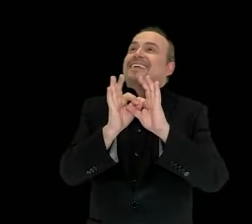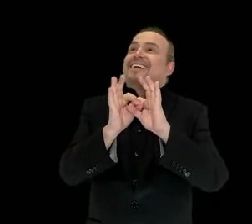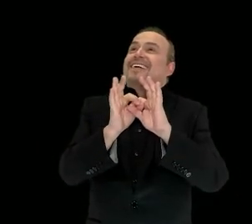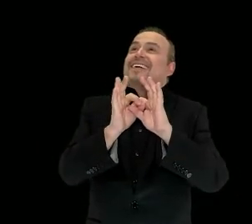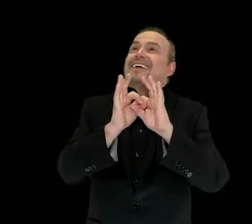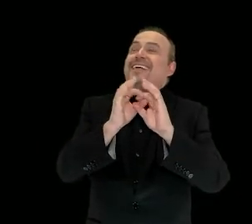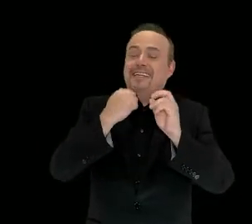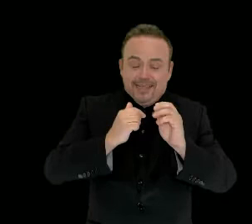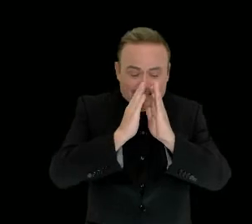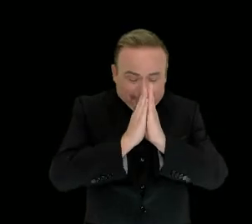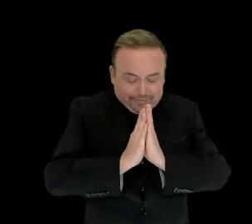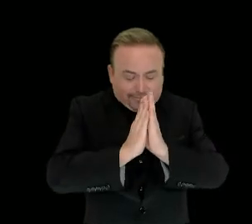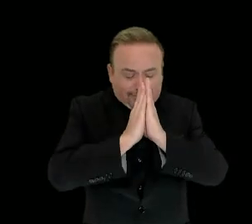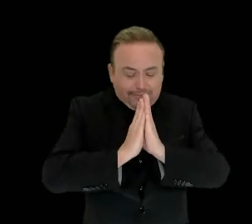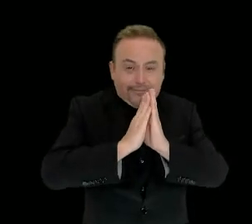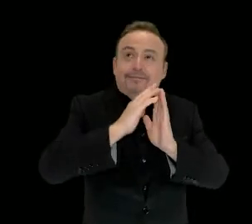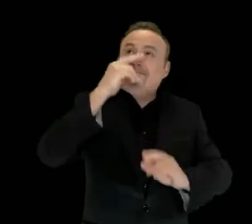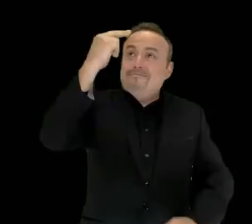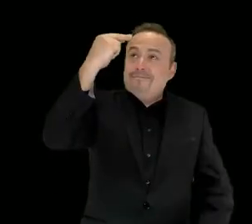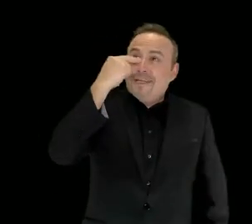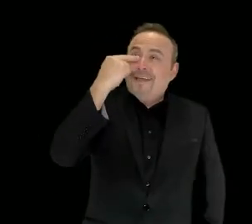por escuchar mi oración.